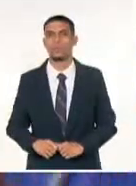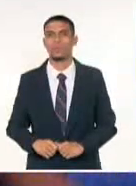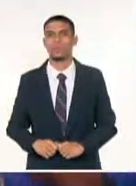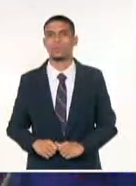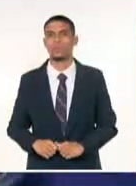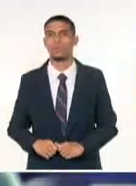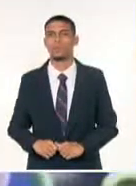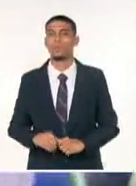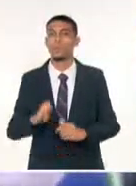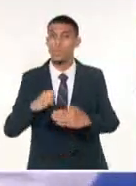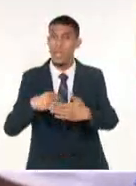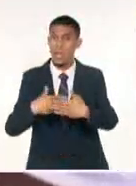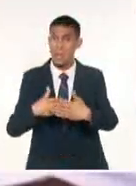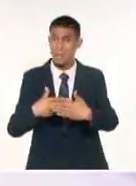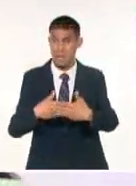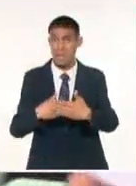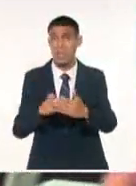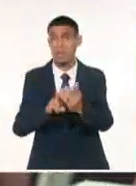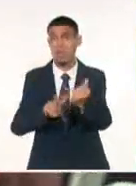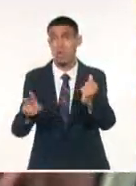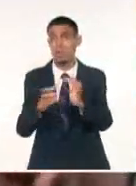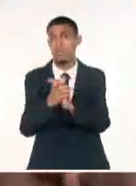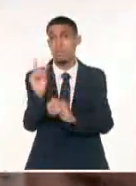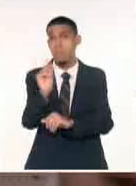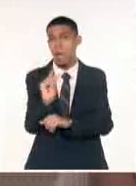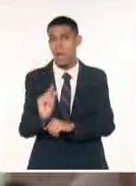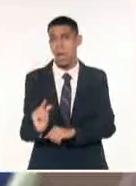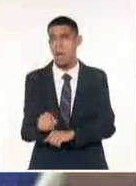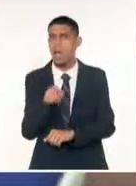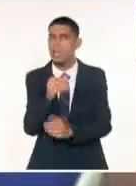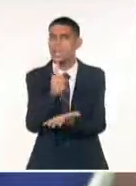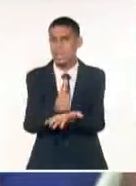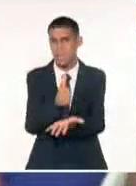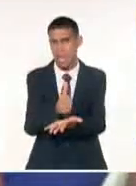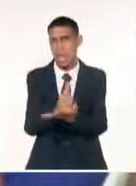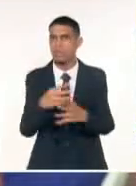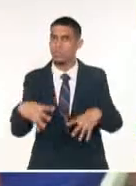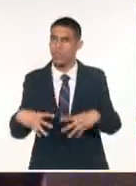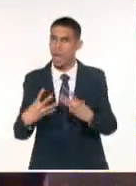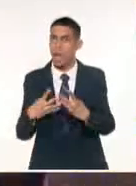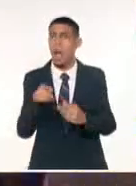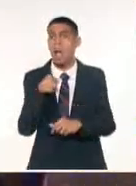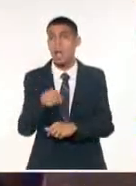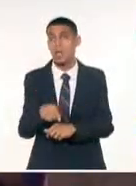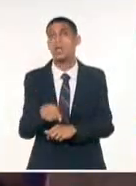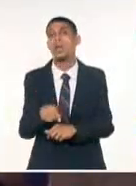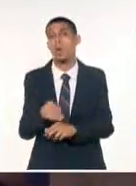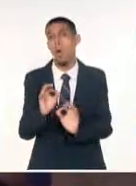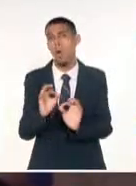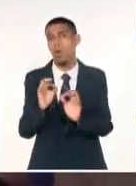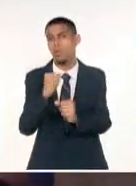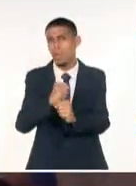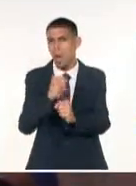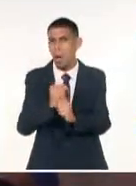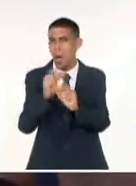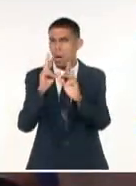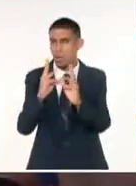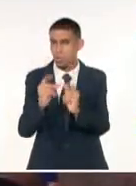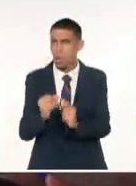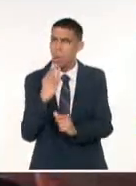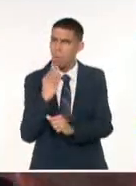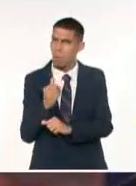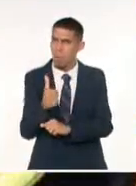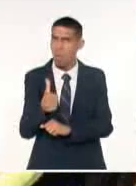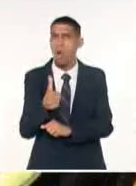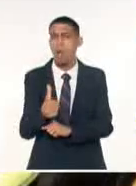La empresa agroindustrial azucarera Héctor Molina, sede del acto, es escenario hoy de un esquema de economía circular